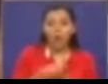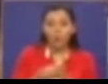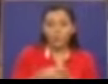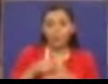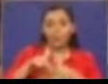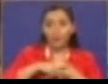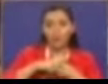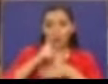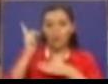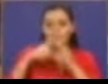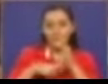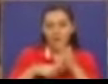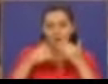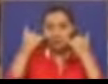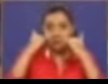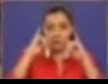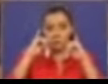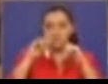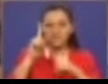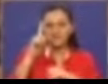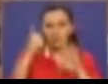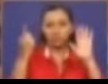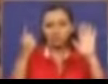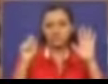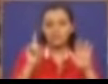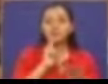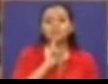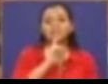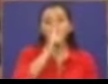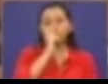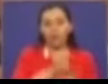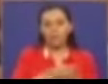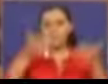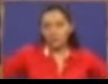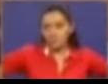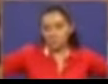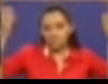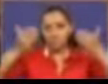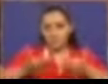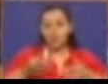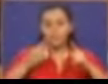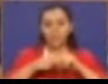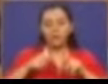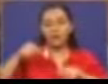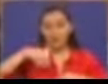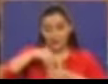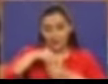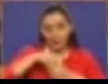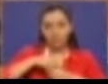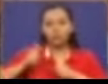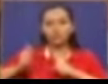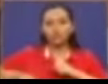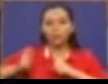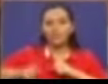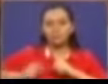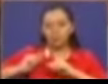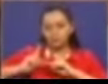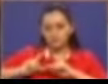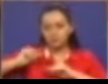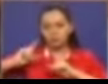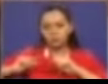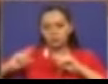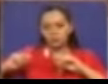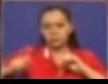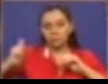Paraguay y 160 de Estados Unidos, estamos realizando ya subastas internas para que los pequeños